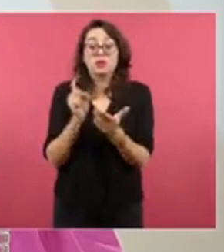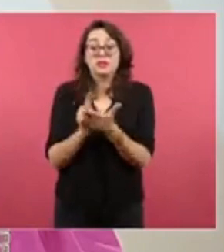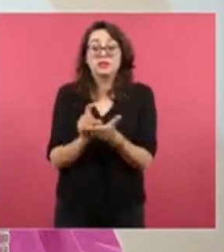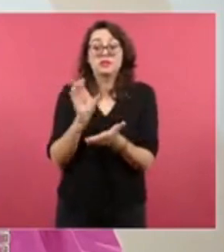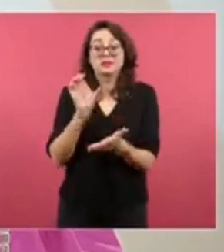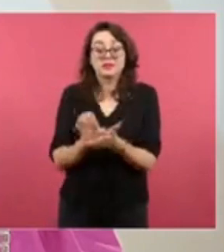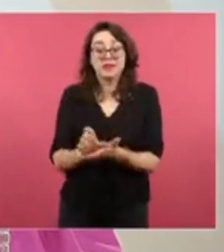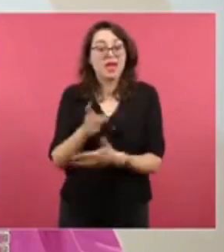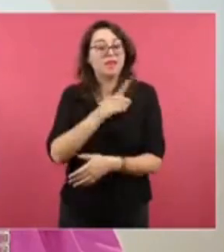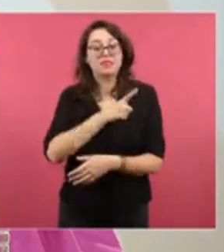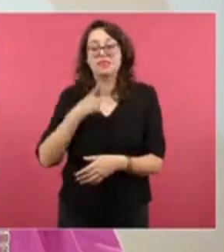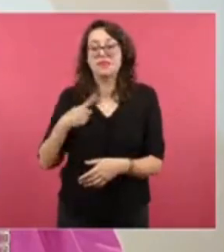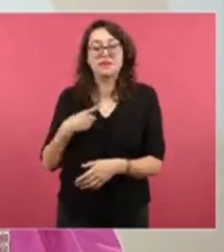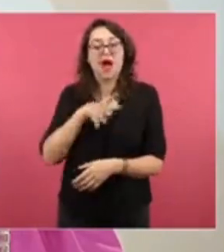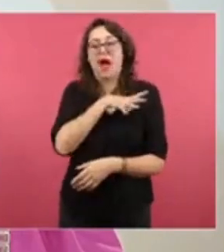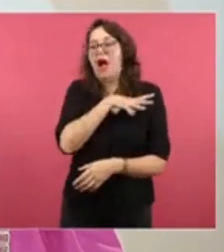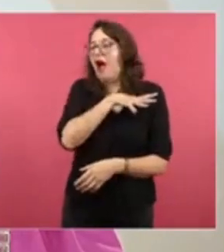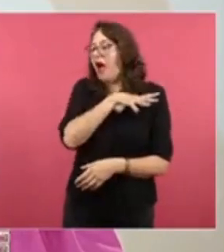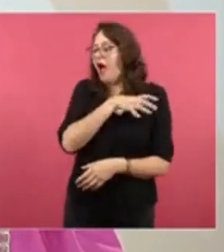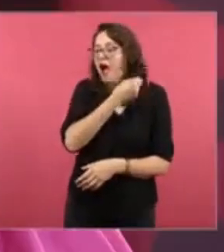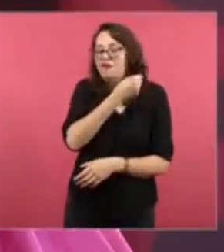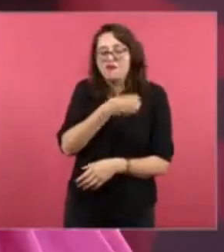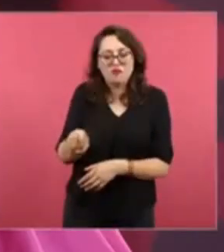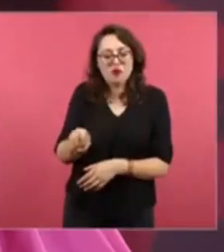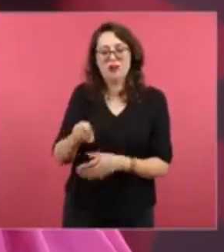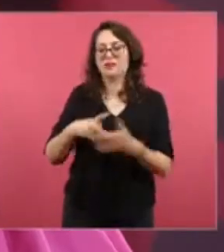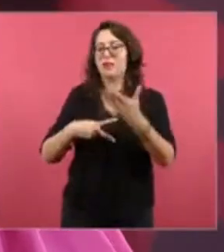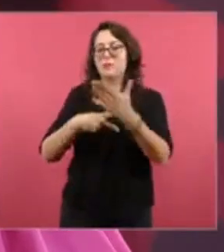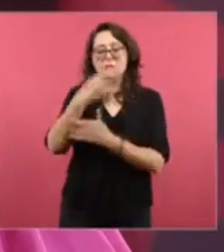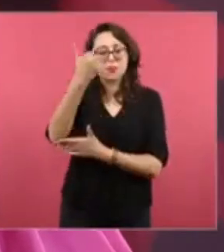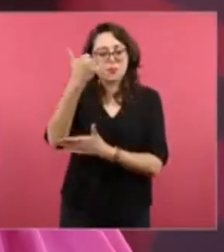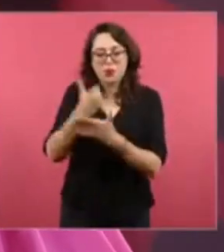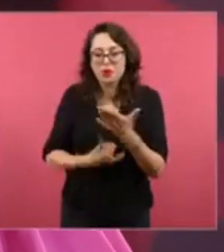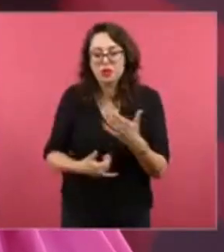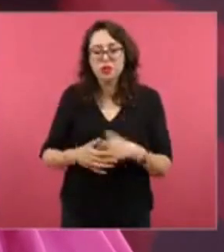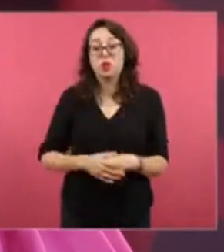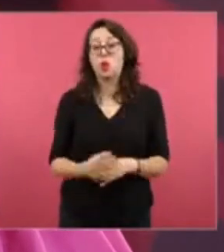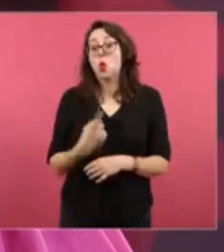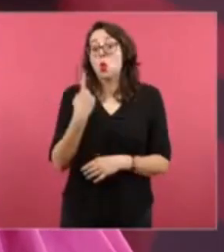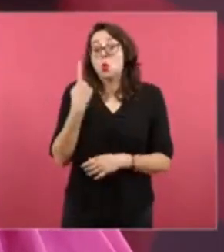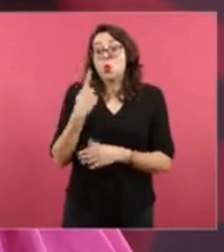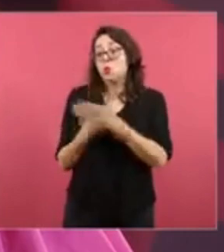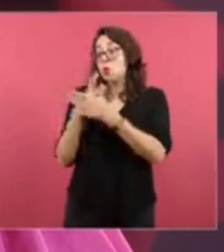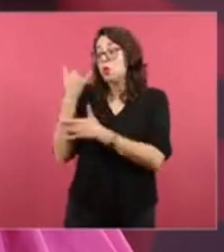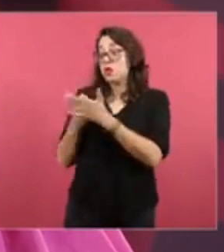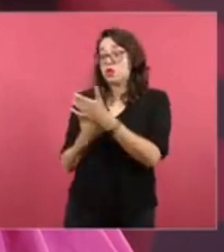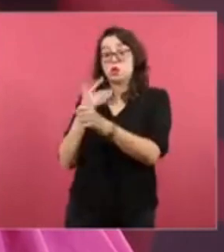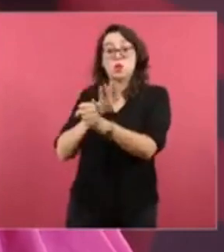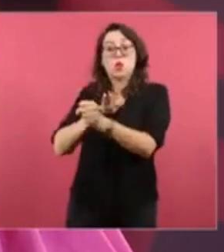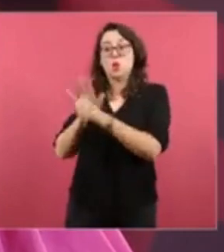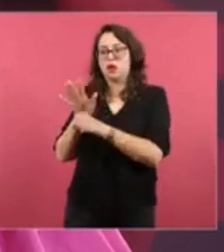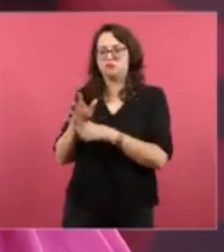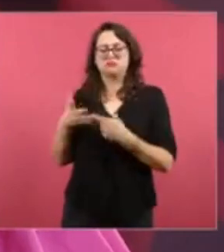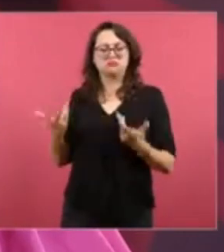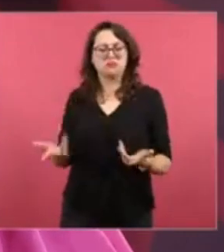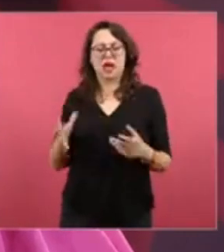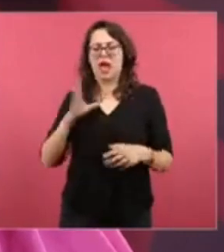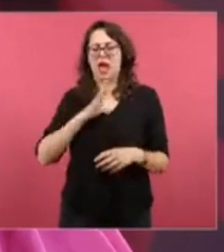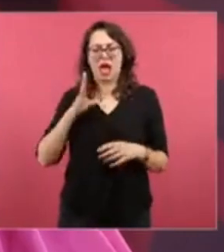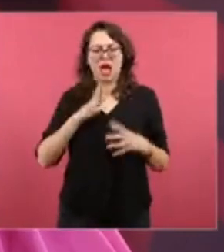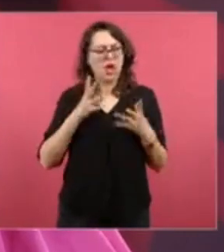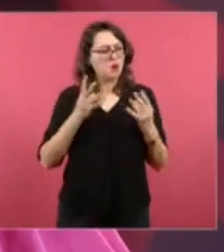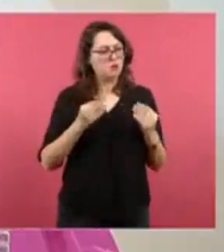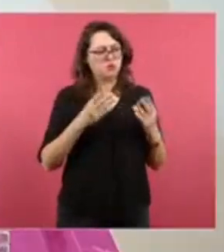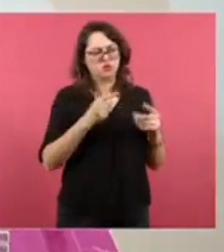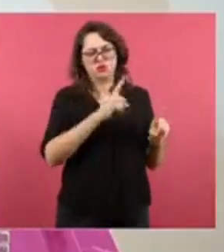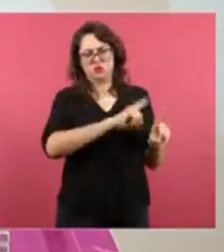por proyectos globalizadores. Les repito, no hay uno en específico. Ahorita dentro, y qué bonita pregunta me